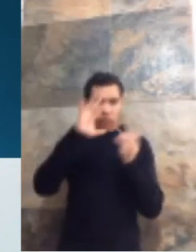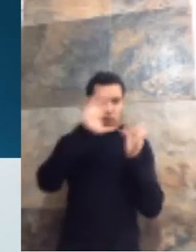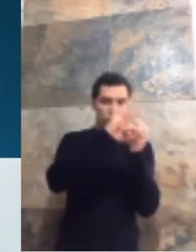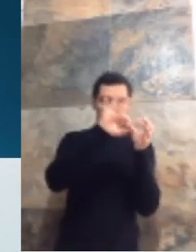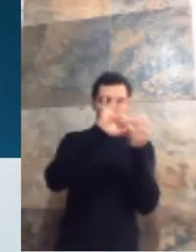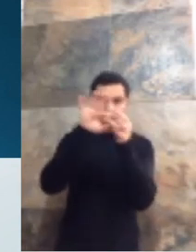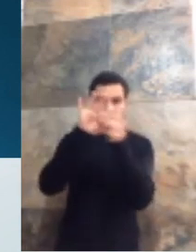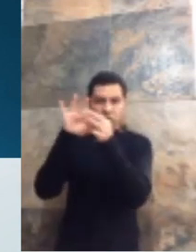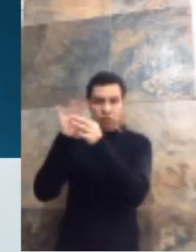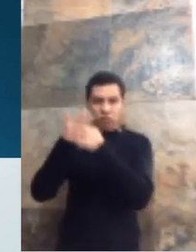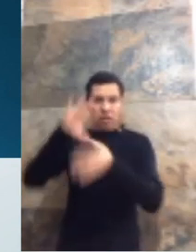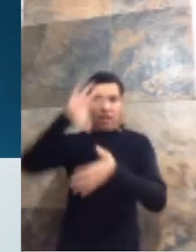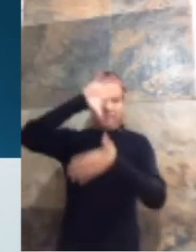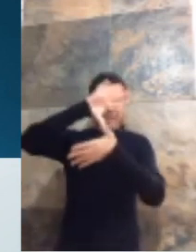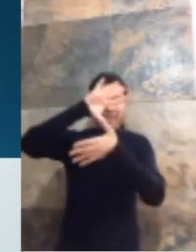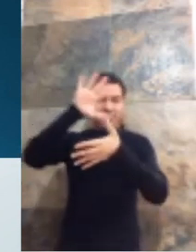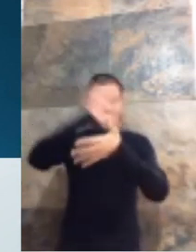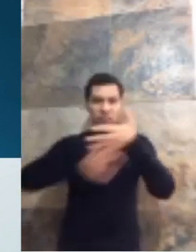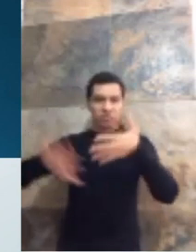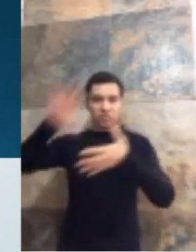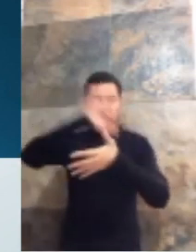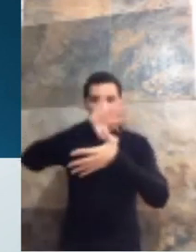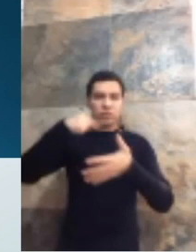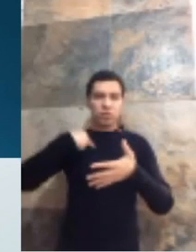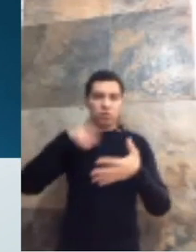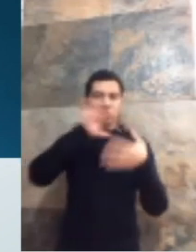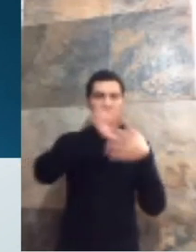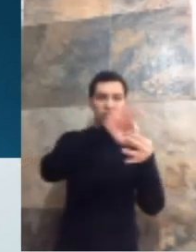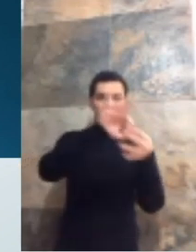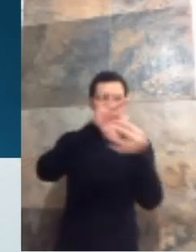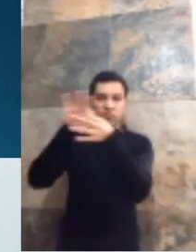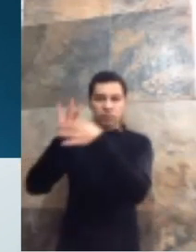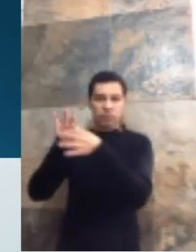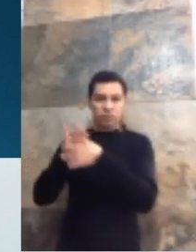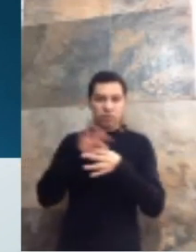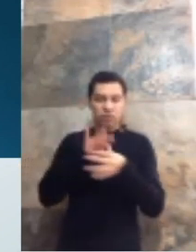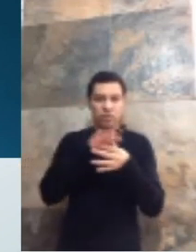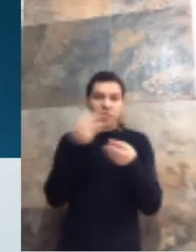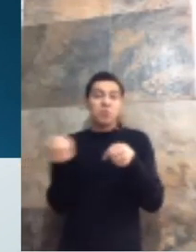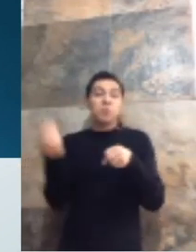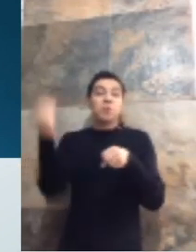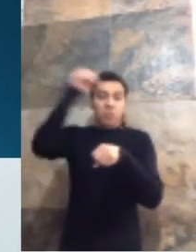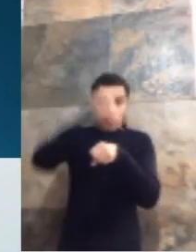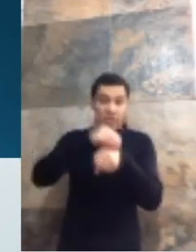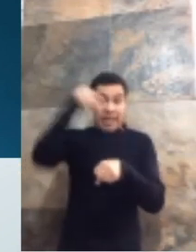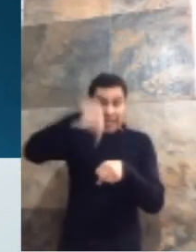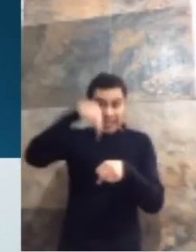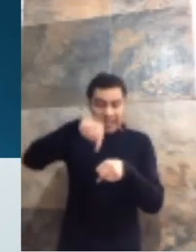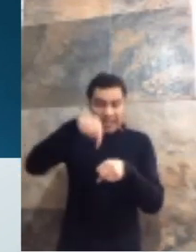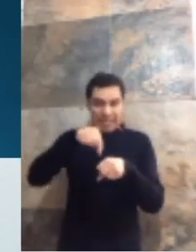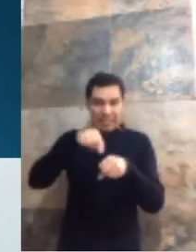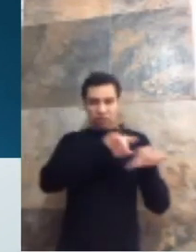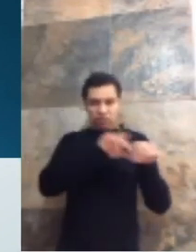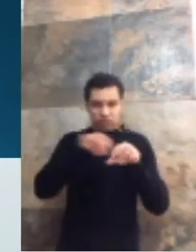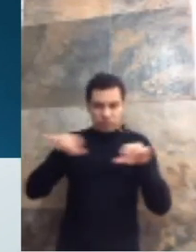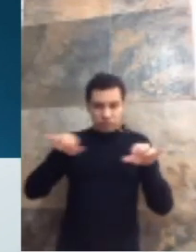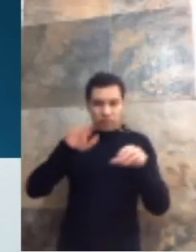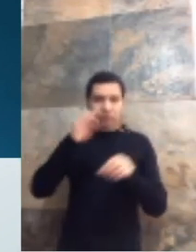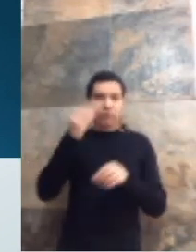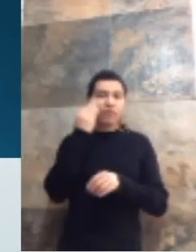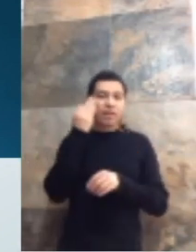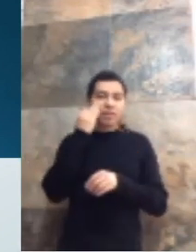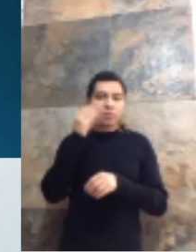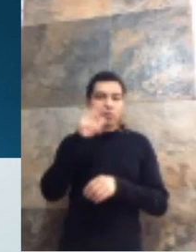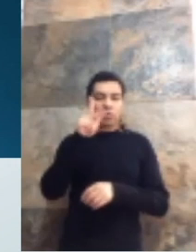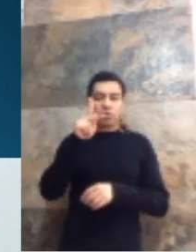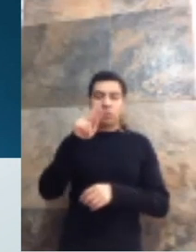está funcionando de una manera muy activa y que puede poner a disposición de cualquiera de ustedes que lo necesite